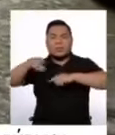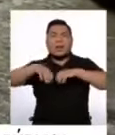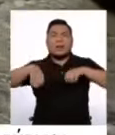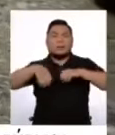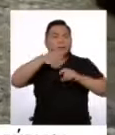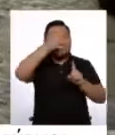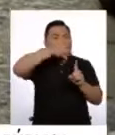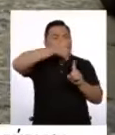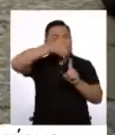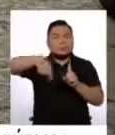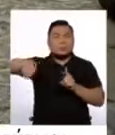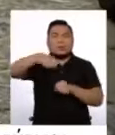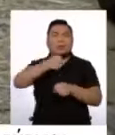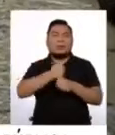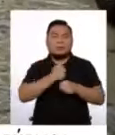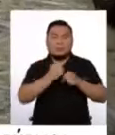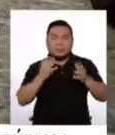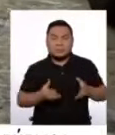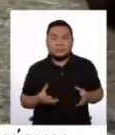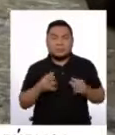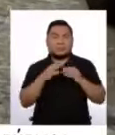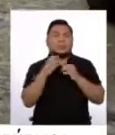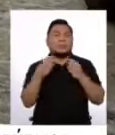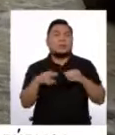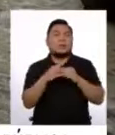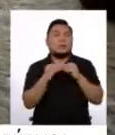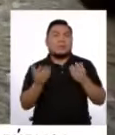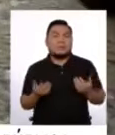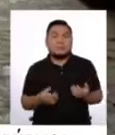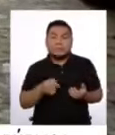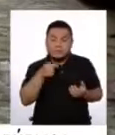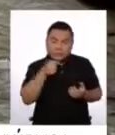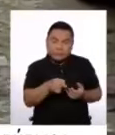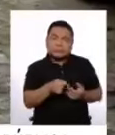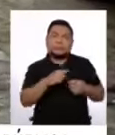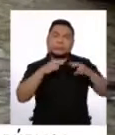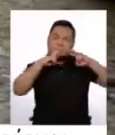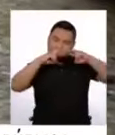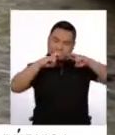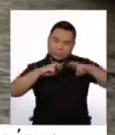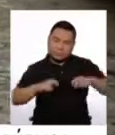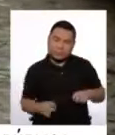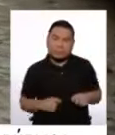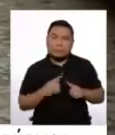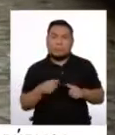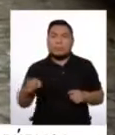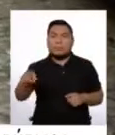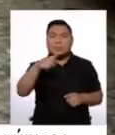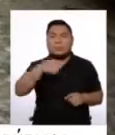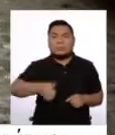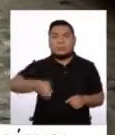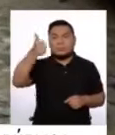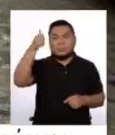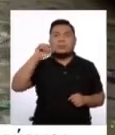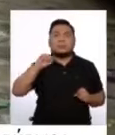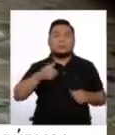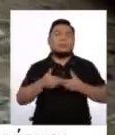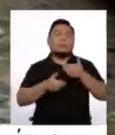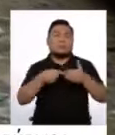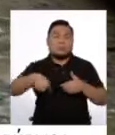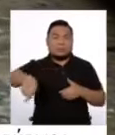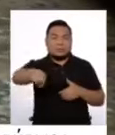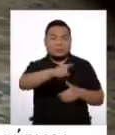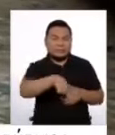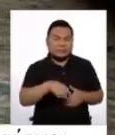pruebas a los comerciantes. El caso está en investigación. Entre tanto, las autoridades proceden al retiro de